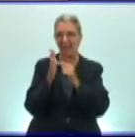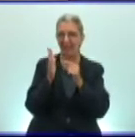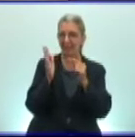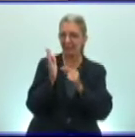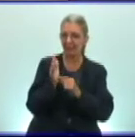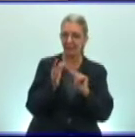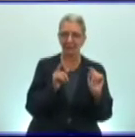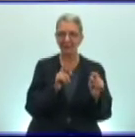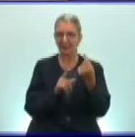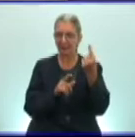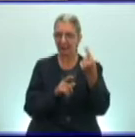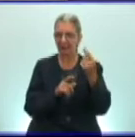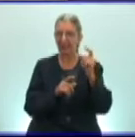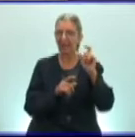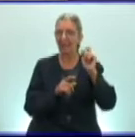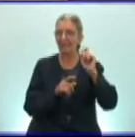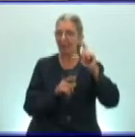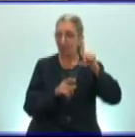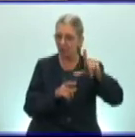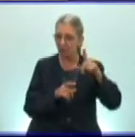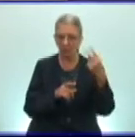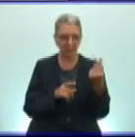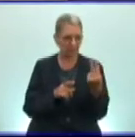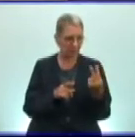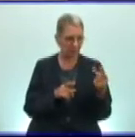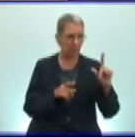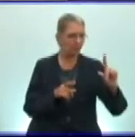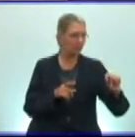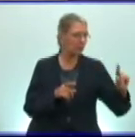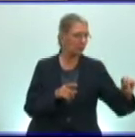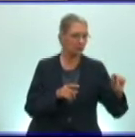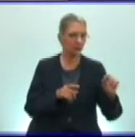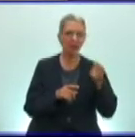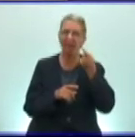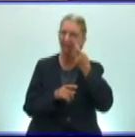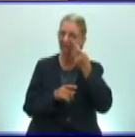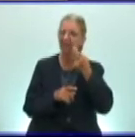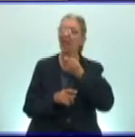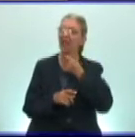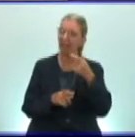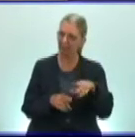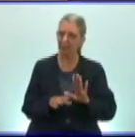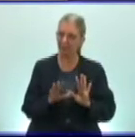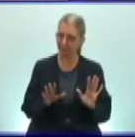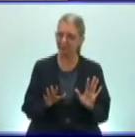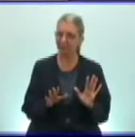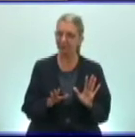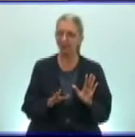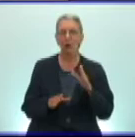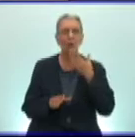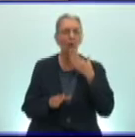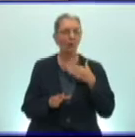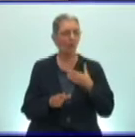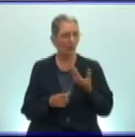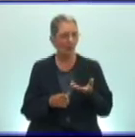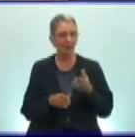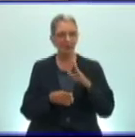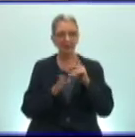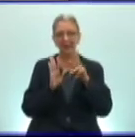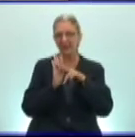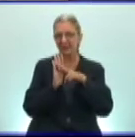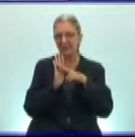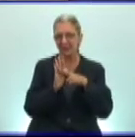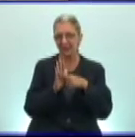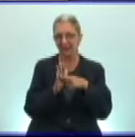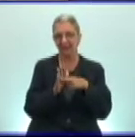mayúscula y las otras dos minúsculas. Veamos entonces ejemplos de cómo se representan los símbolos